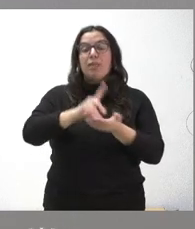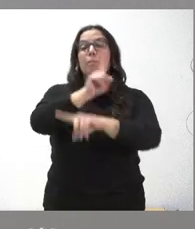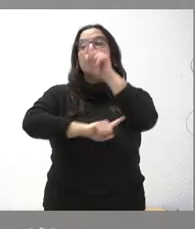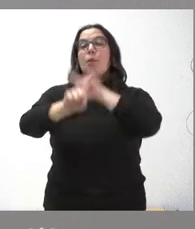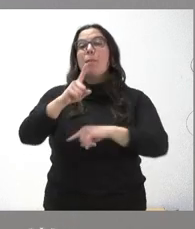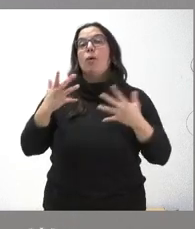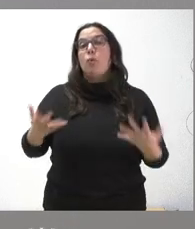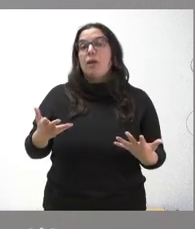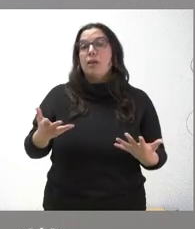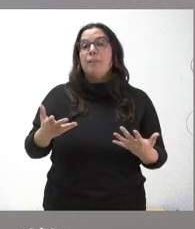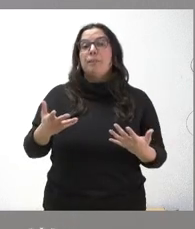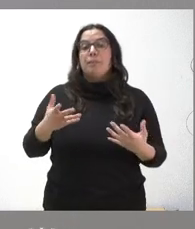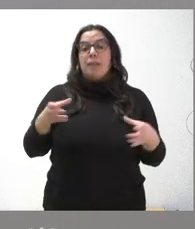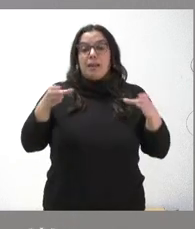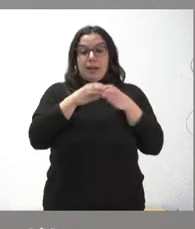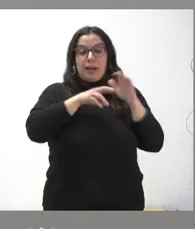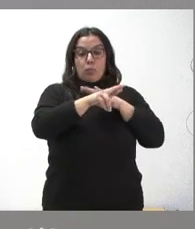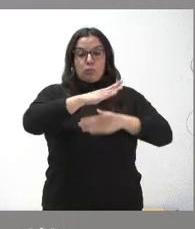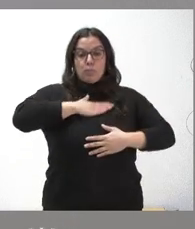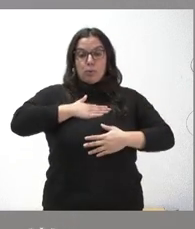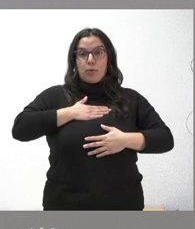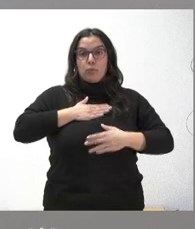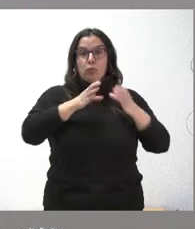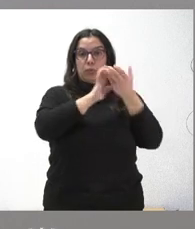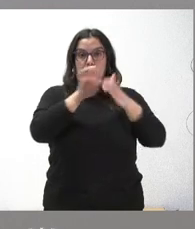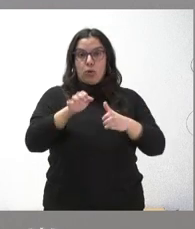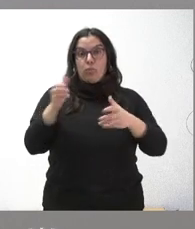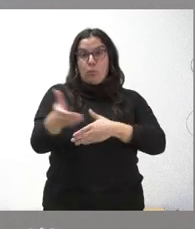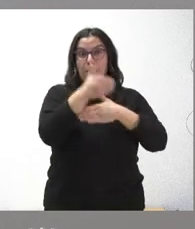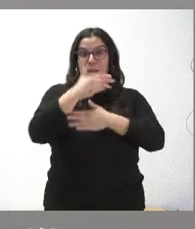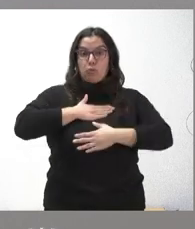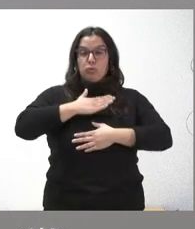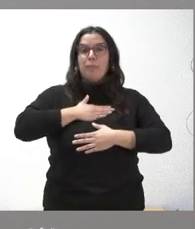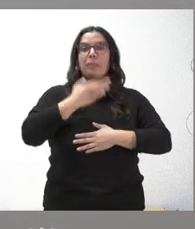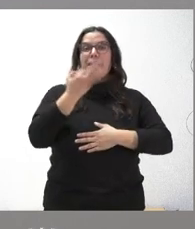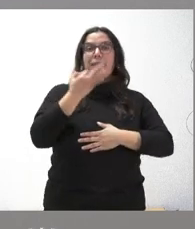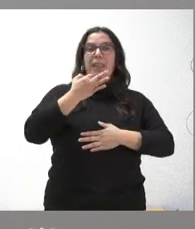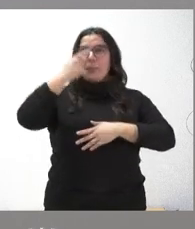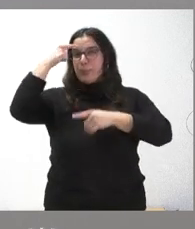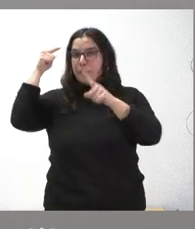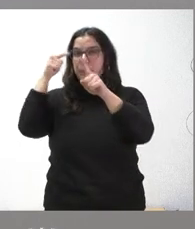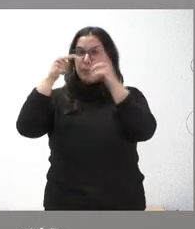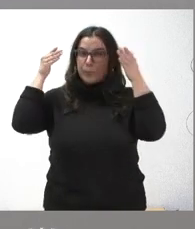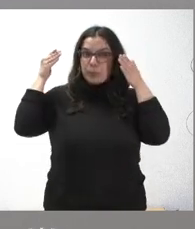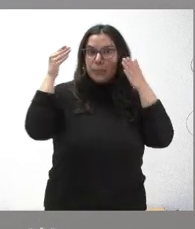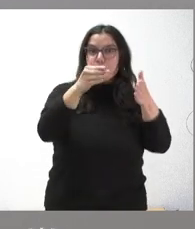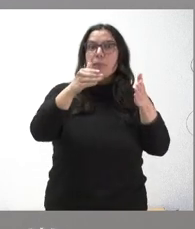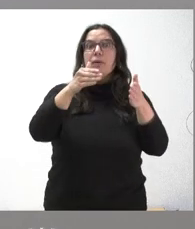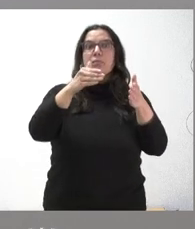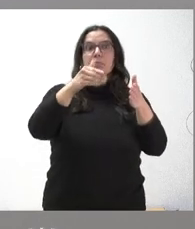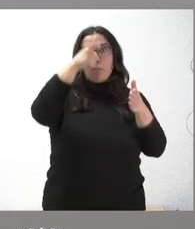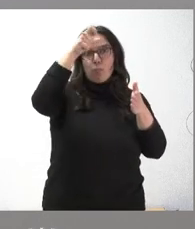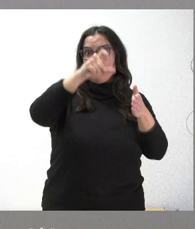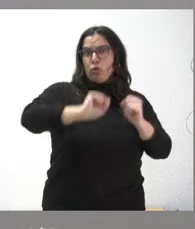tenemos es que los operativos de la junta de castillo en materia de extinción deos forestales tienen que concentrar sus esfuerzos en la defensa del casco